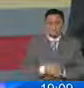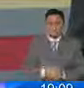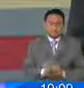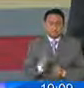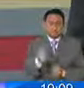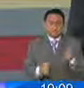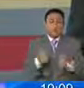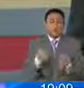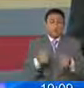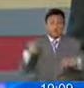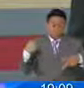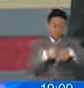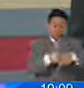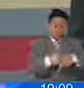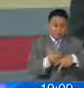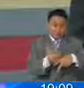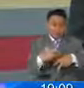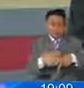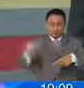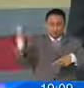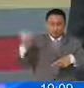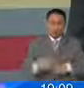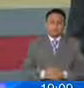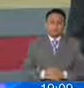vehículo involucrado en el accidente se dio la fuga.